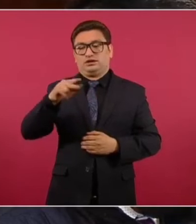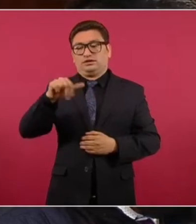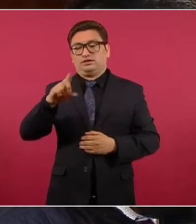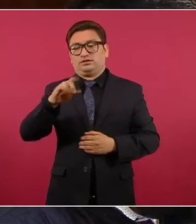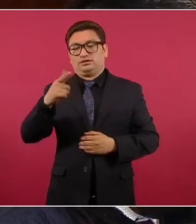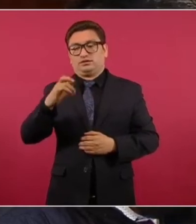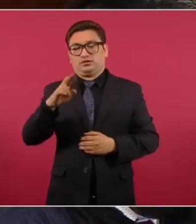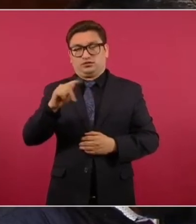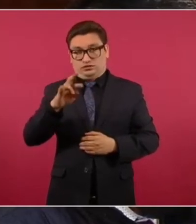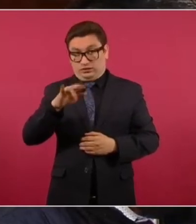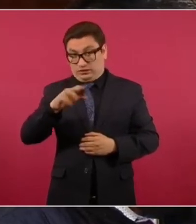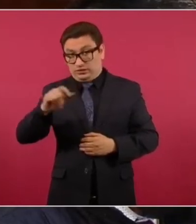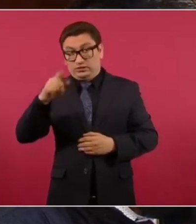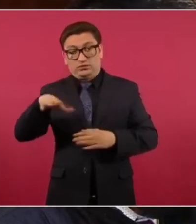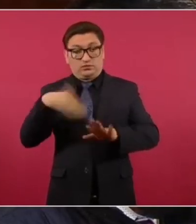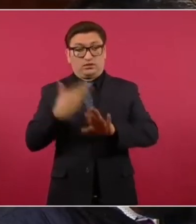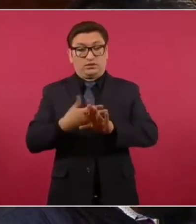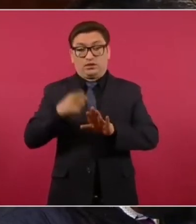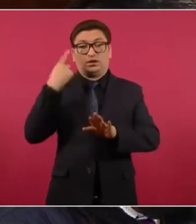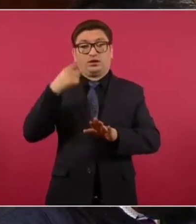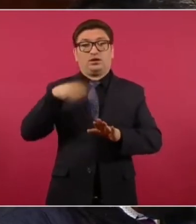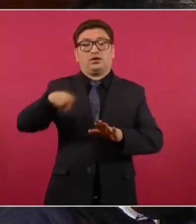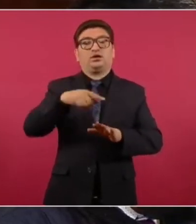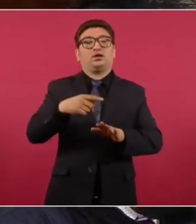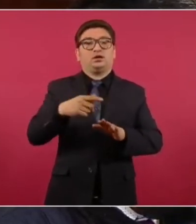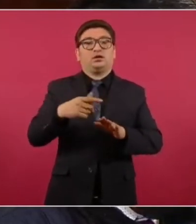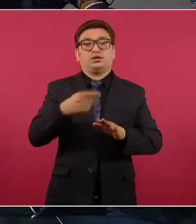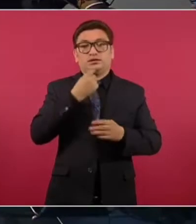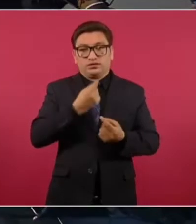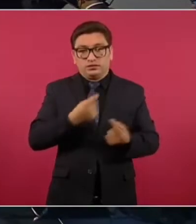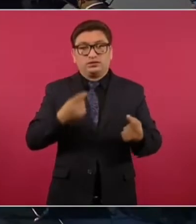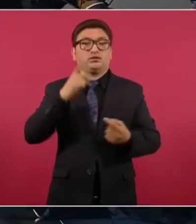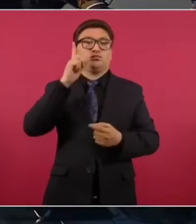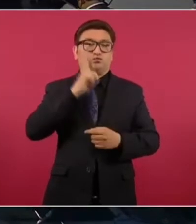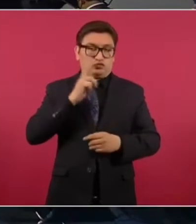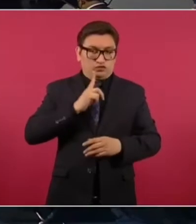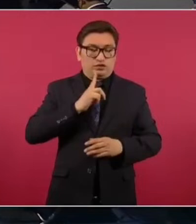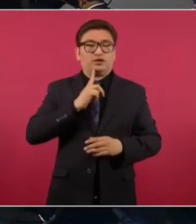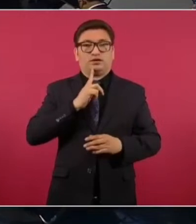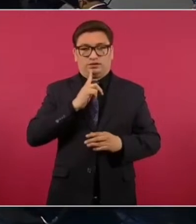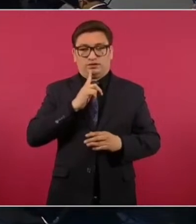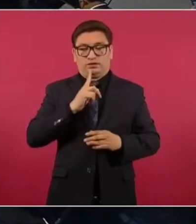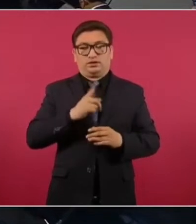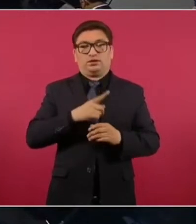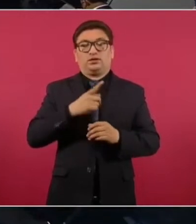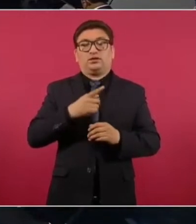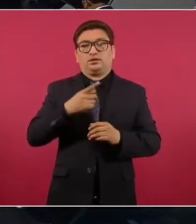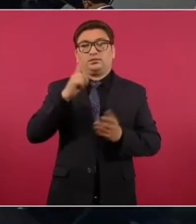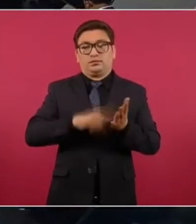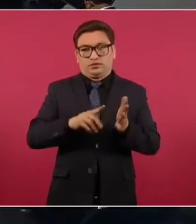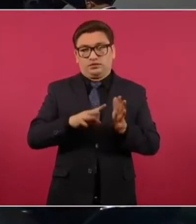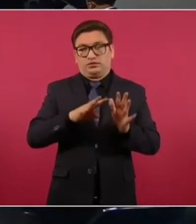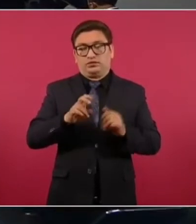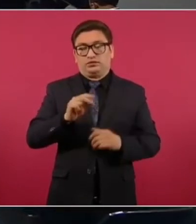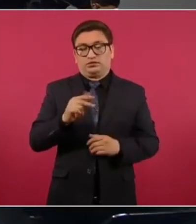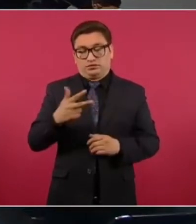justo inicia el periodo más cruento en contra de las niñas y las mujeres, del 1 de diciembre de